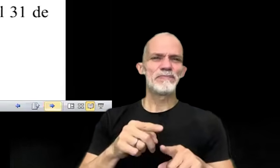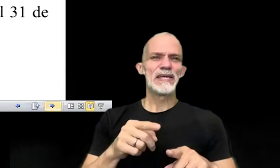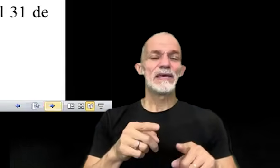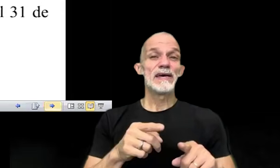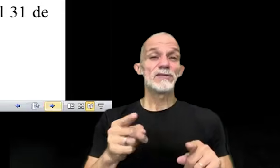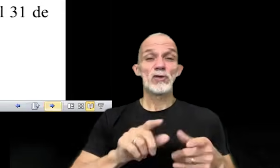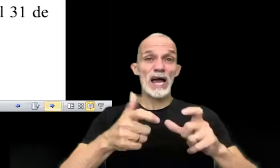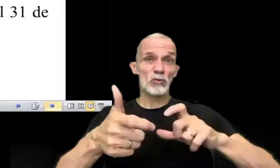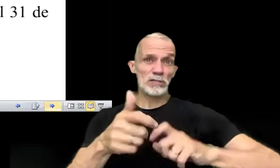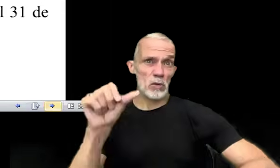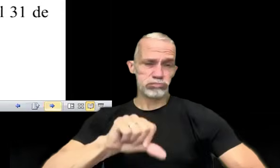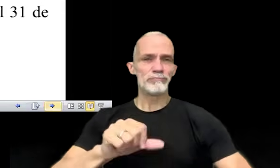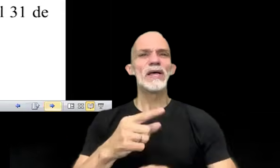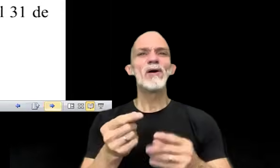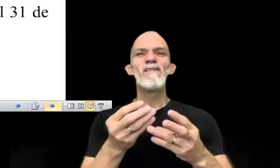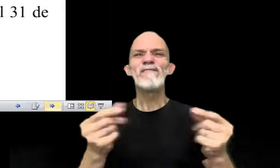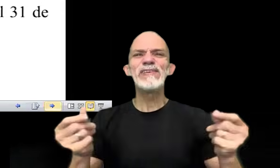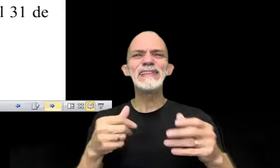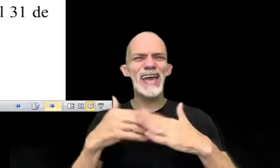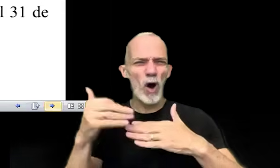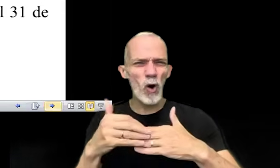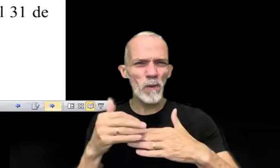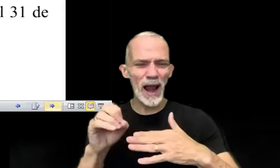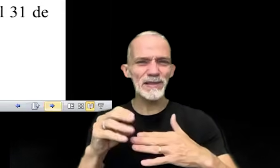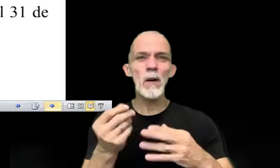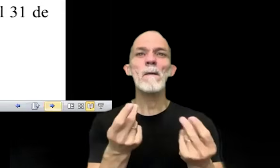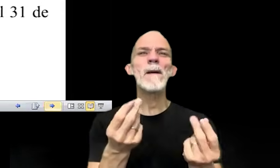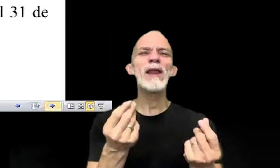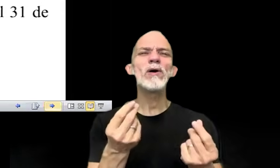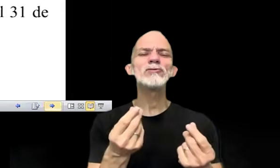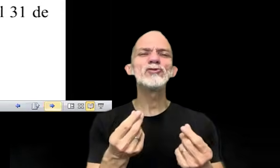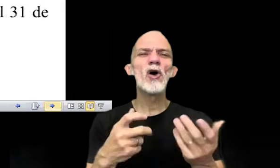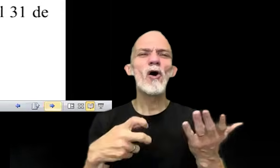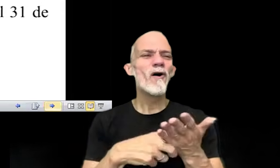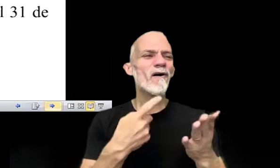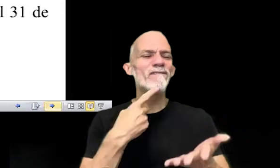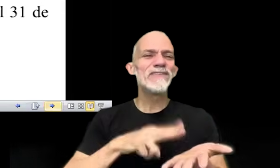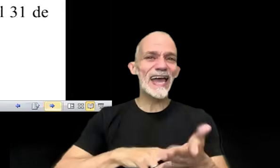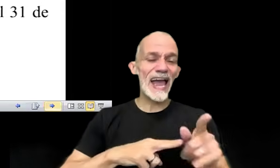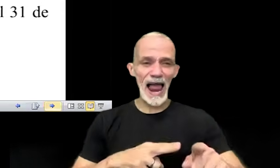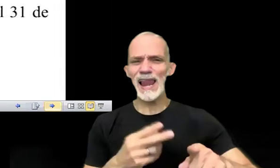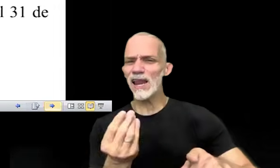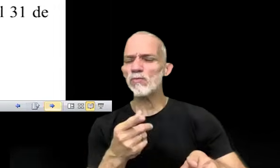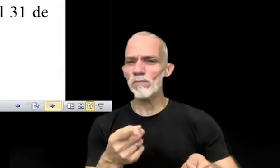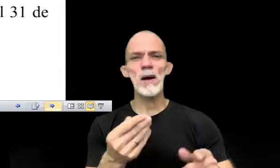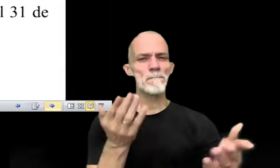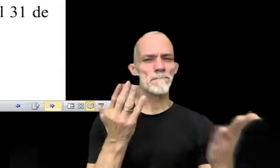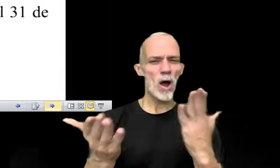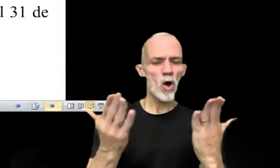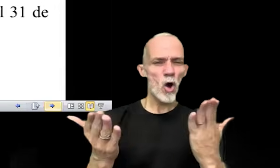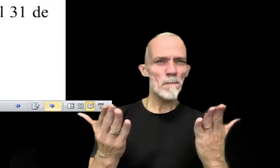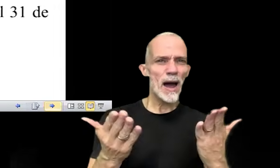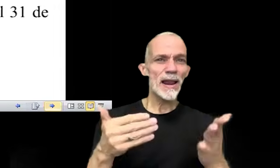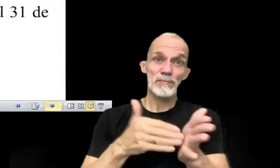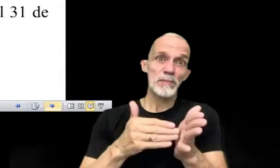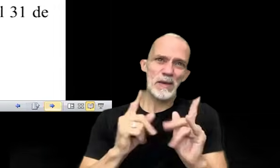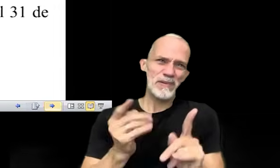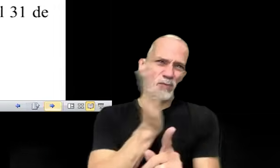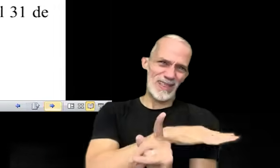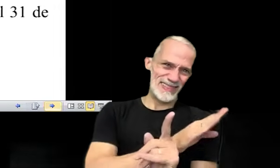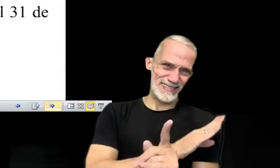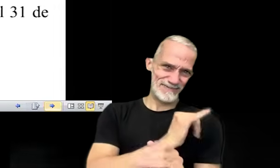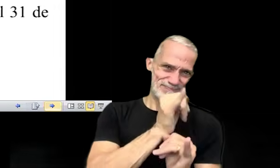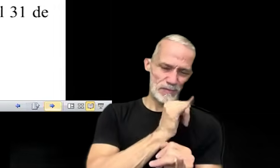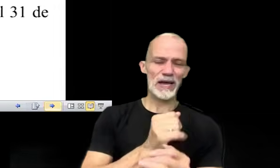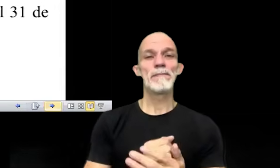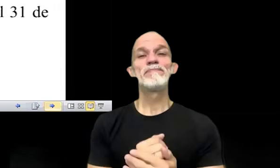Y una vez que tenga ese fin de obra, que voy a tener la evaluación fiscal, se comparará de acuerdo a lo que estuvimos